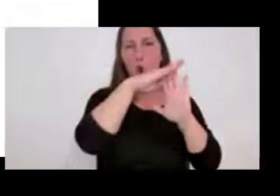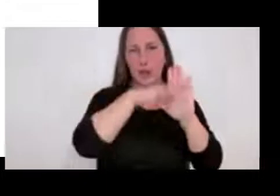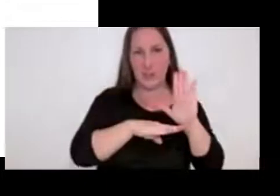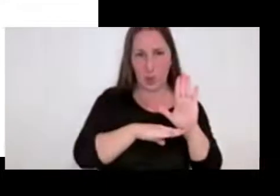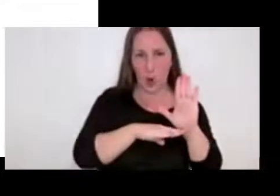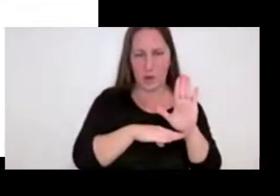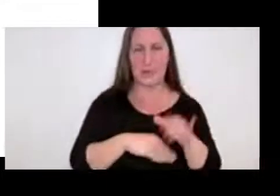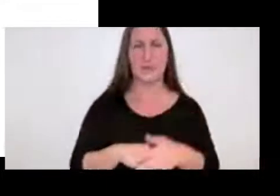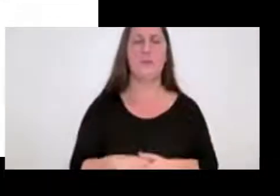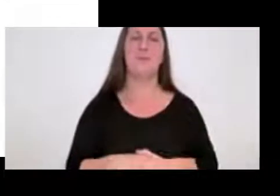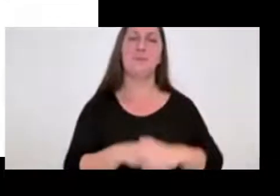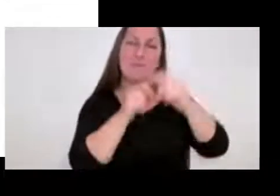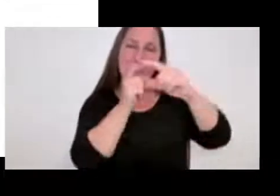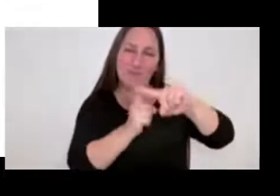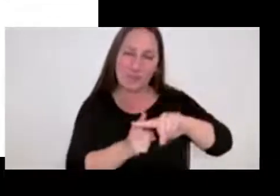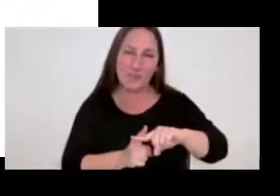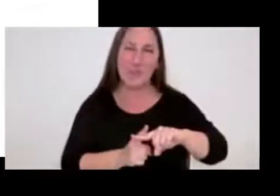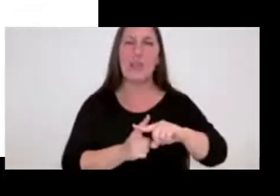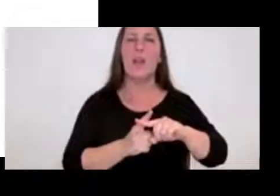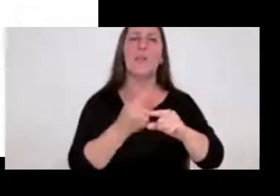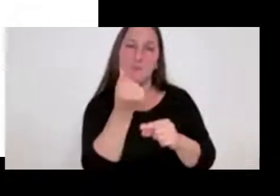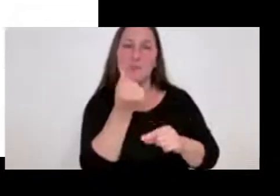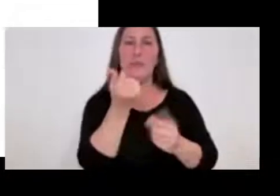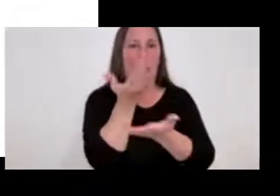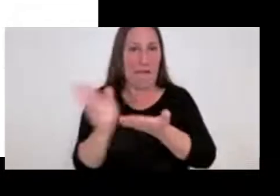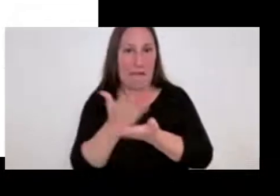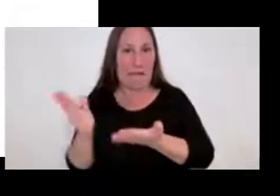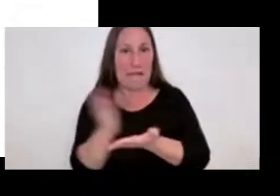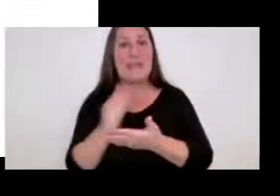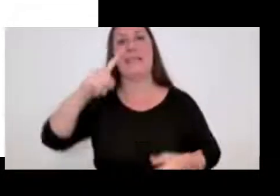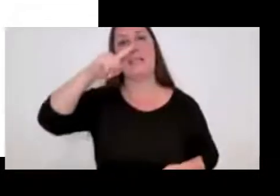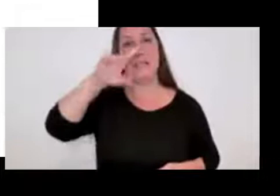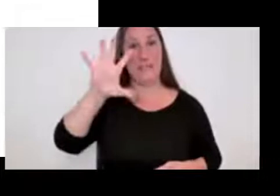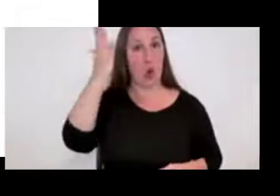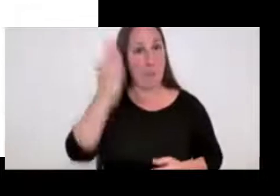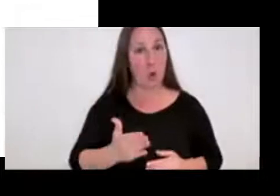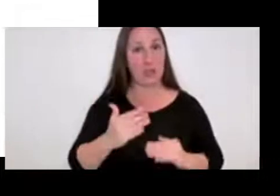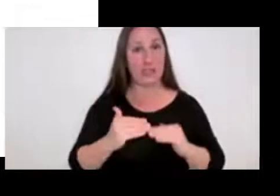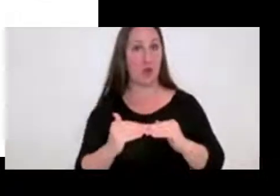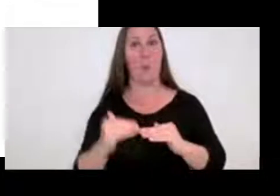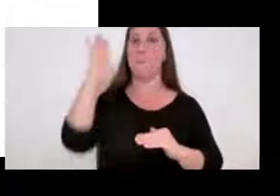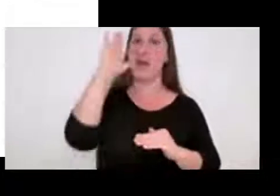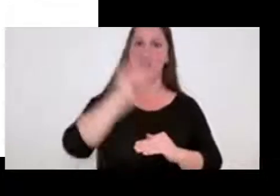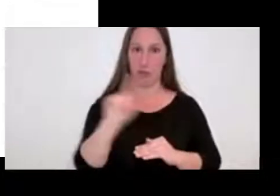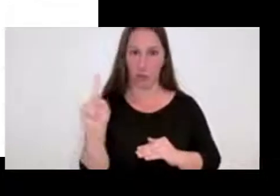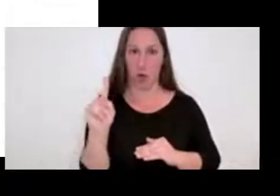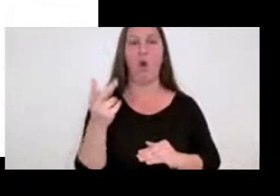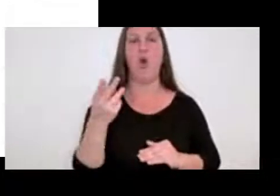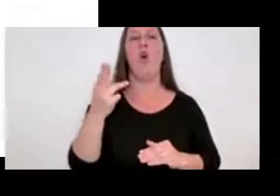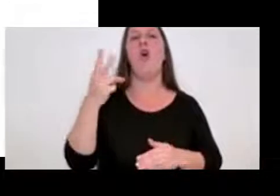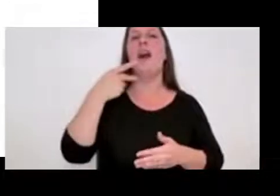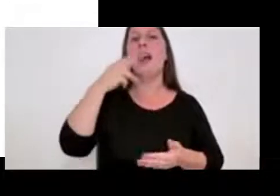ese cómputo de erogaciones no puede exceder el 75% de la renta bruta de las